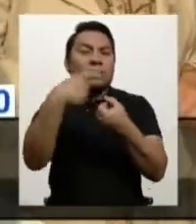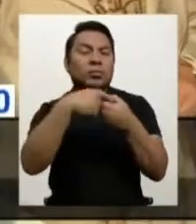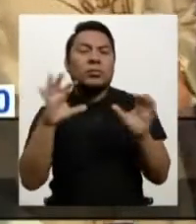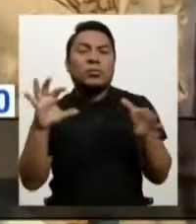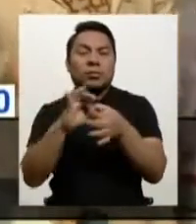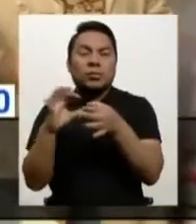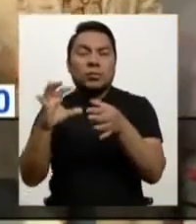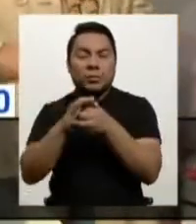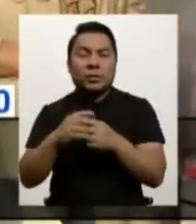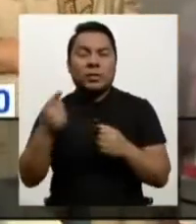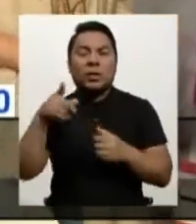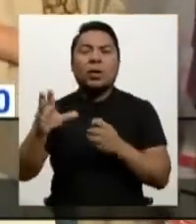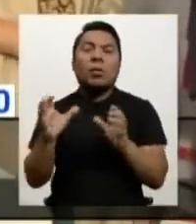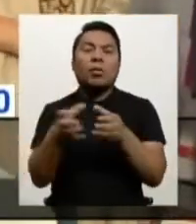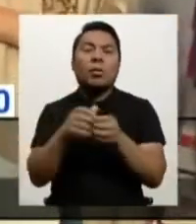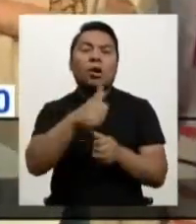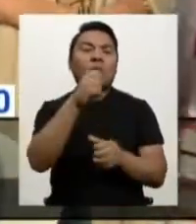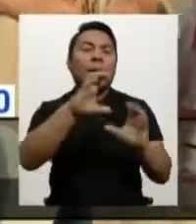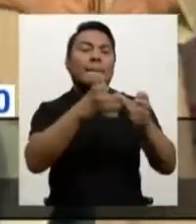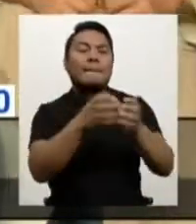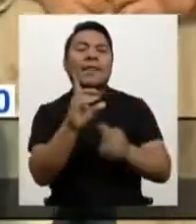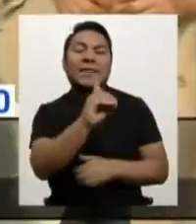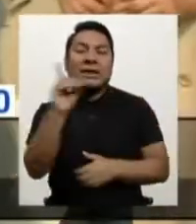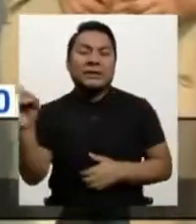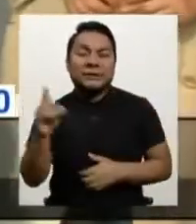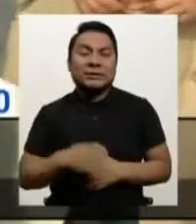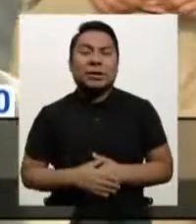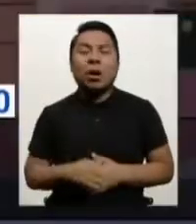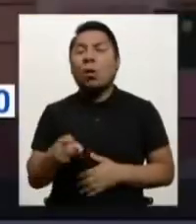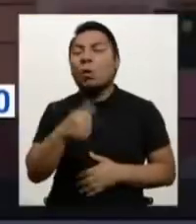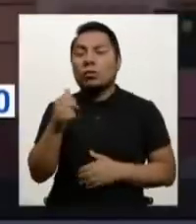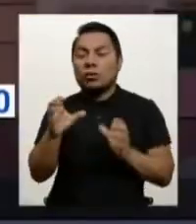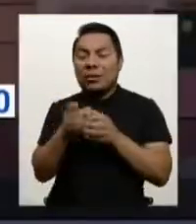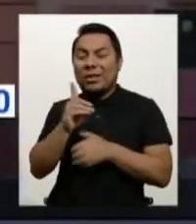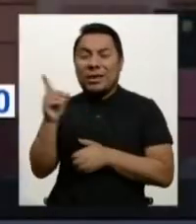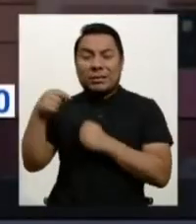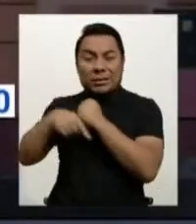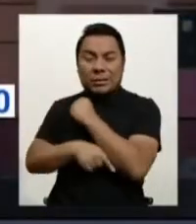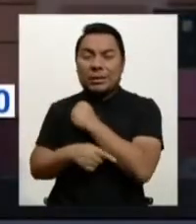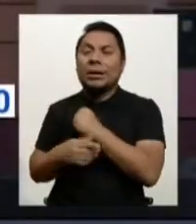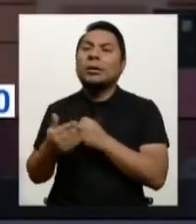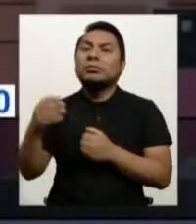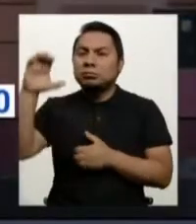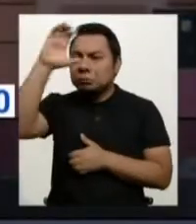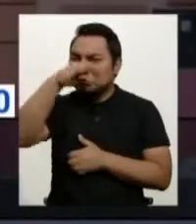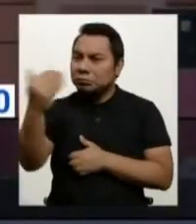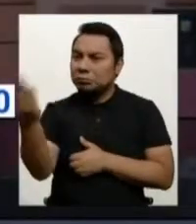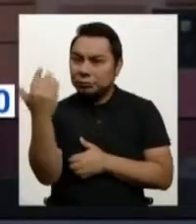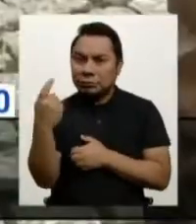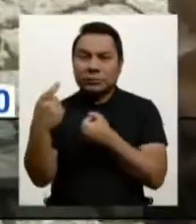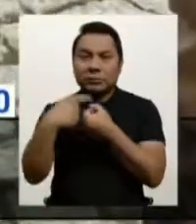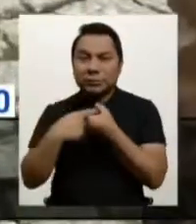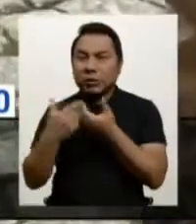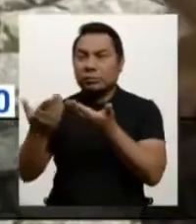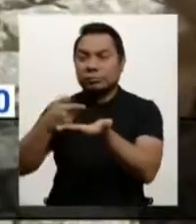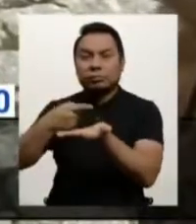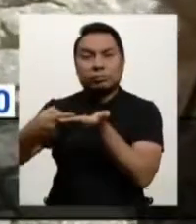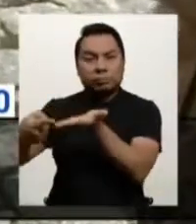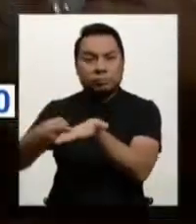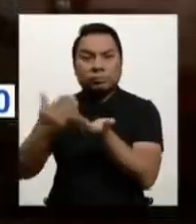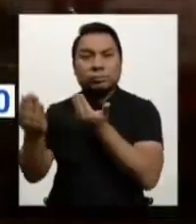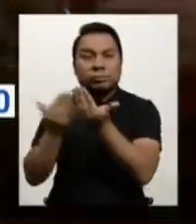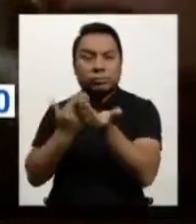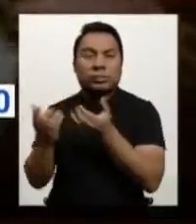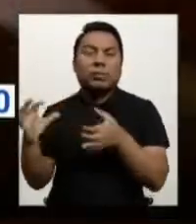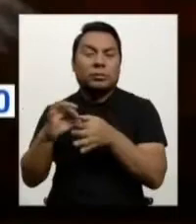mayoría parlamentaria con el partido derechista ODS, también euroescéptico, el antisistema Partido Pirata o el partido xenófobo de extrema